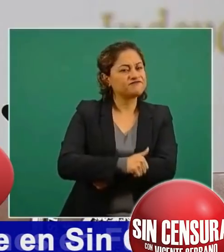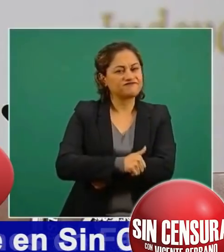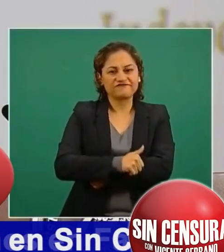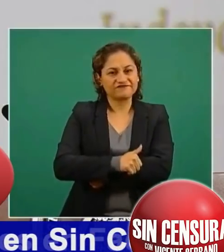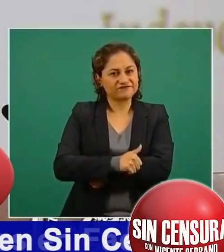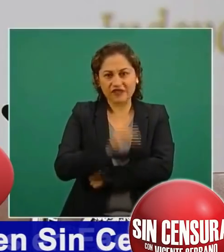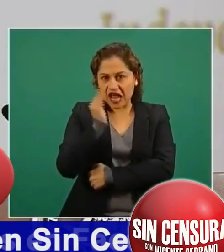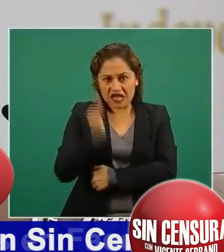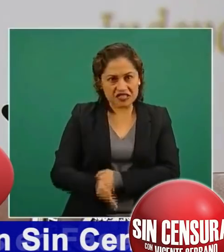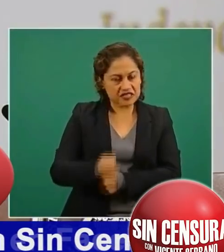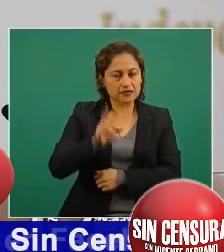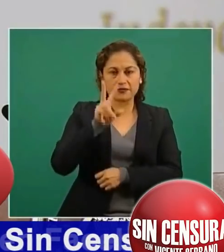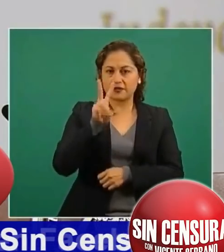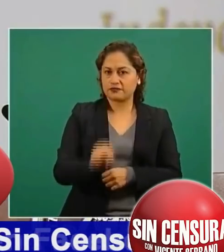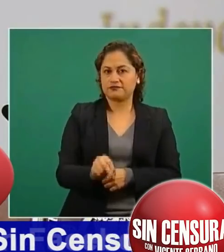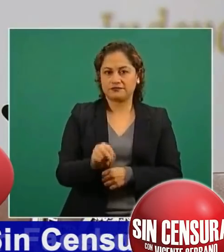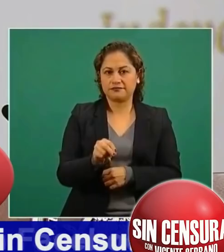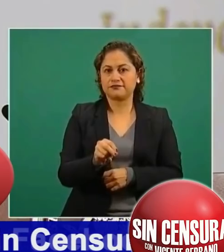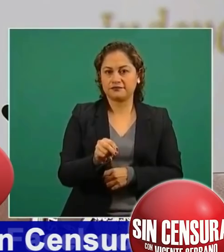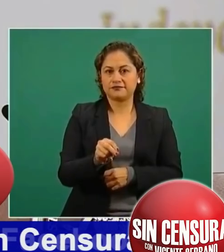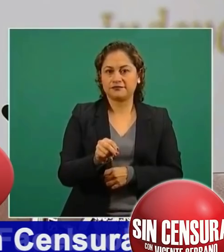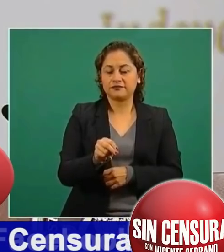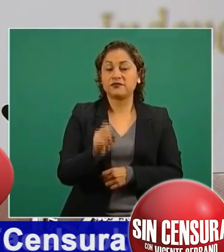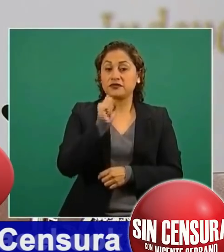no haya impunidad.